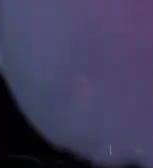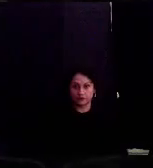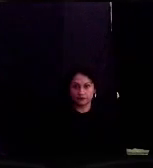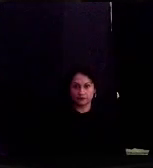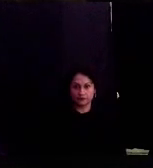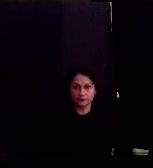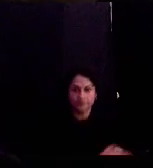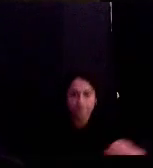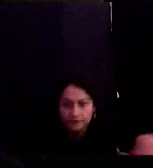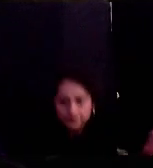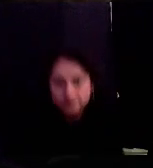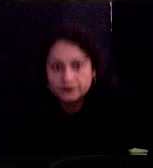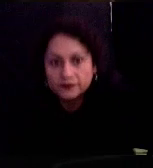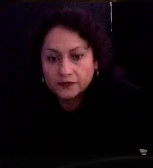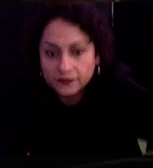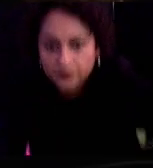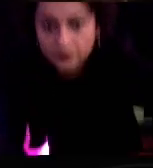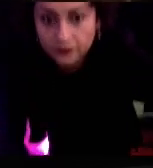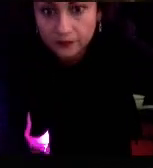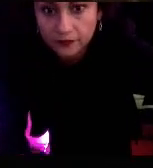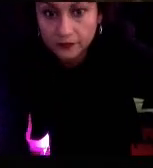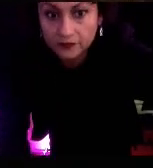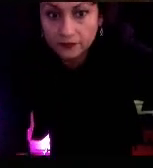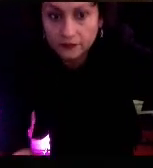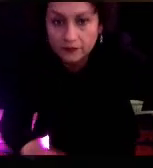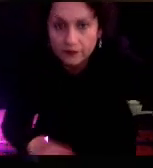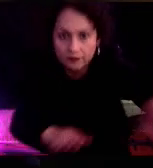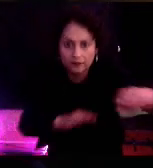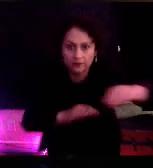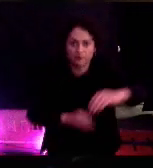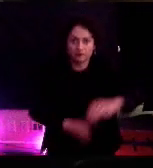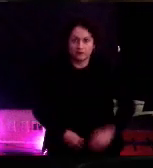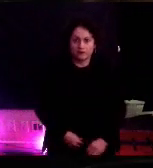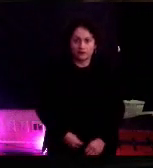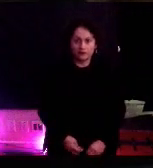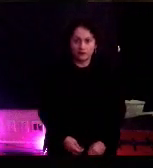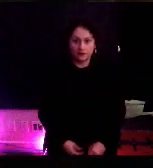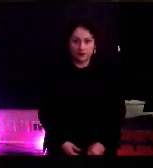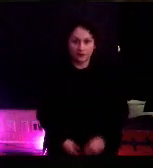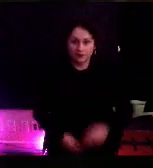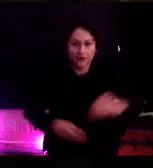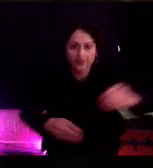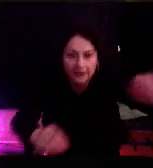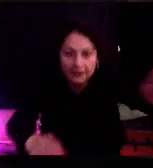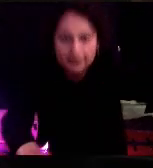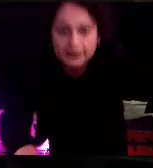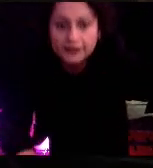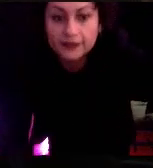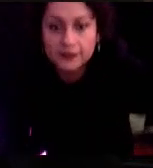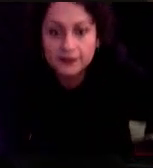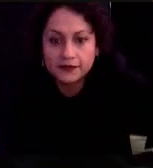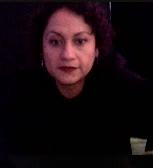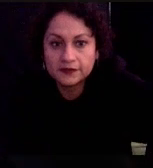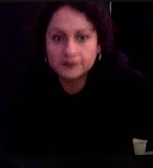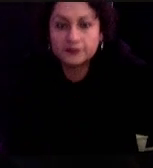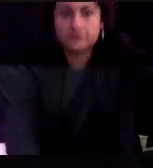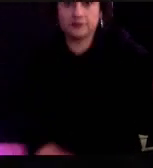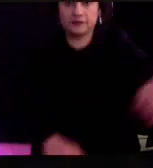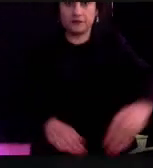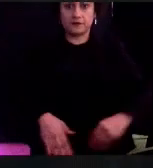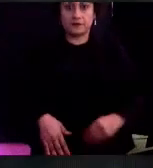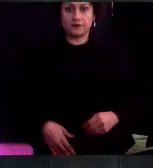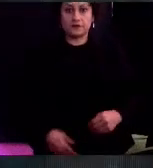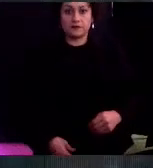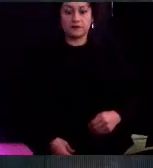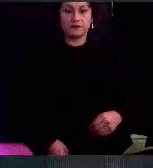día a todas y todos, el público presente y a las personas que nos siguen a través de la transmisión. Me